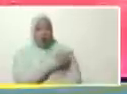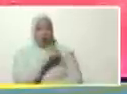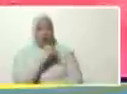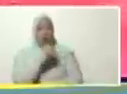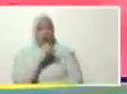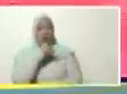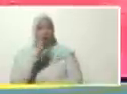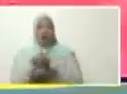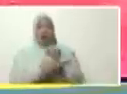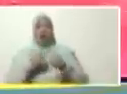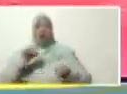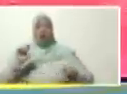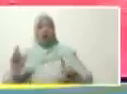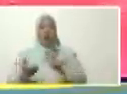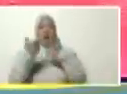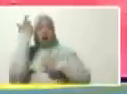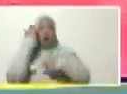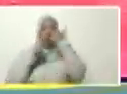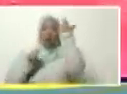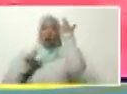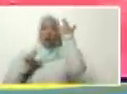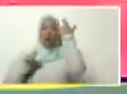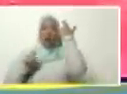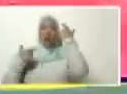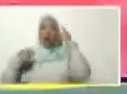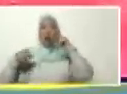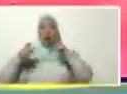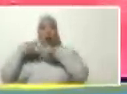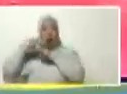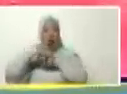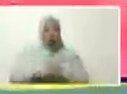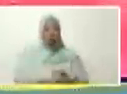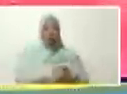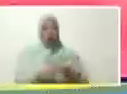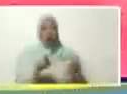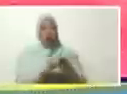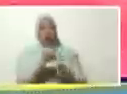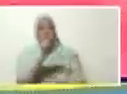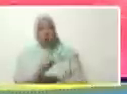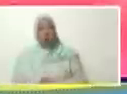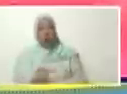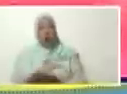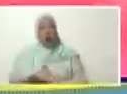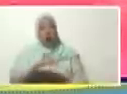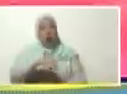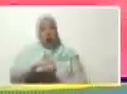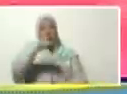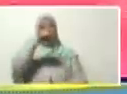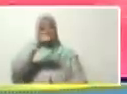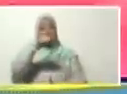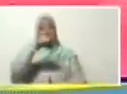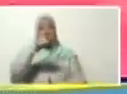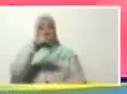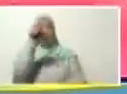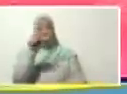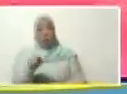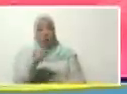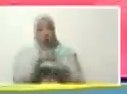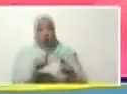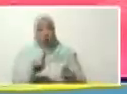a acusar al comandante Chávez del crimen que cometía esta persona en la Plaza Altamira.